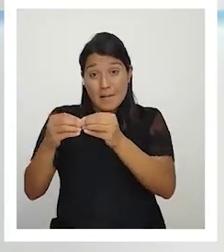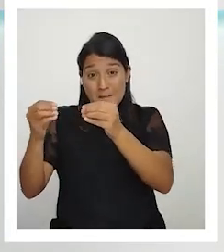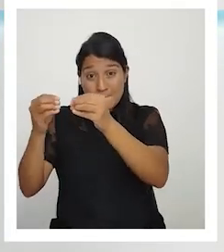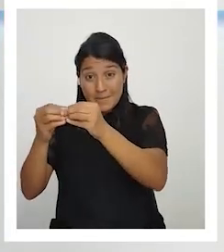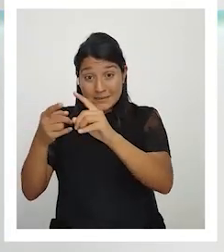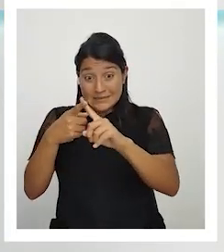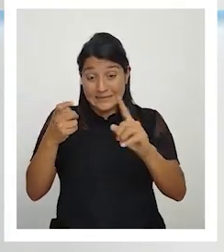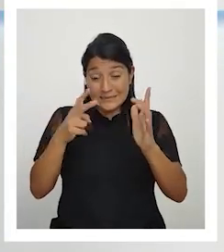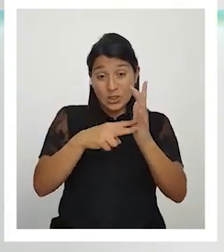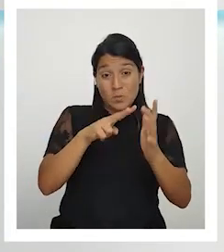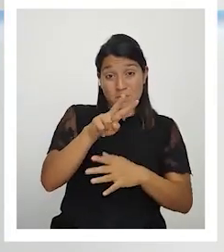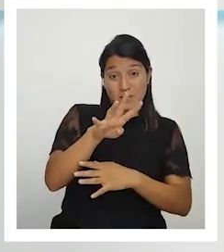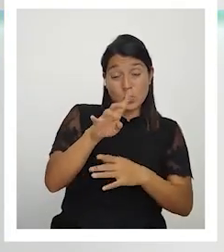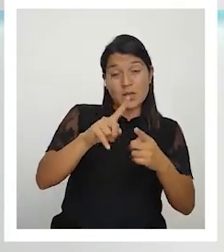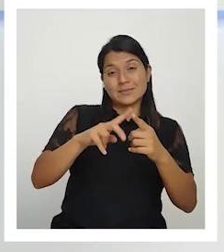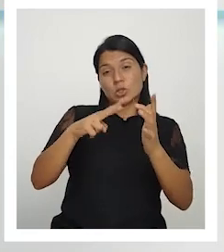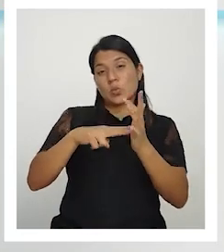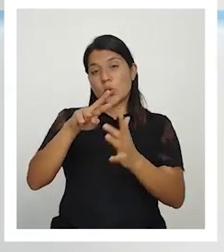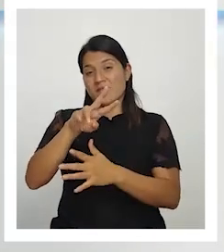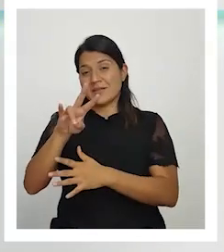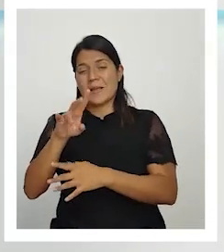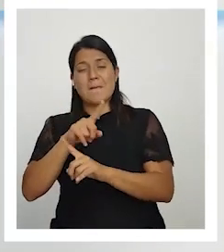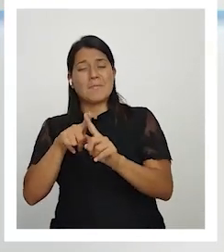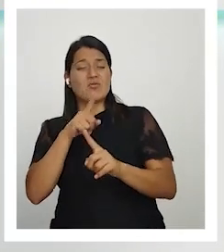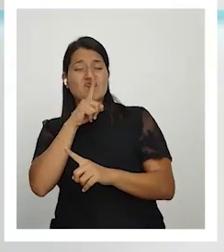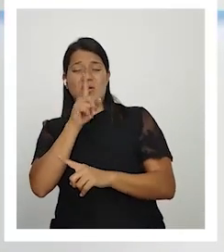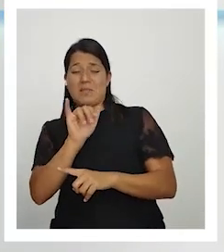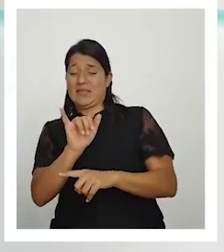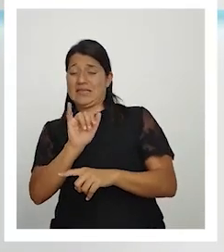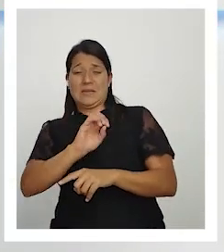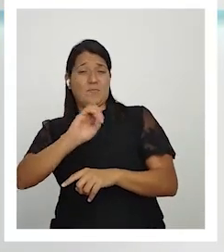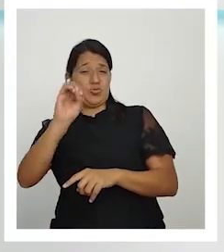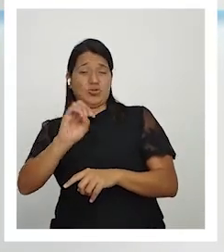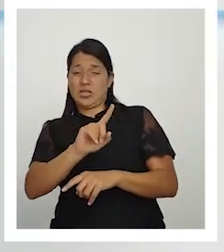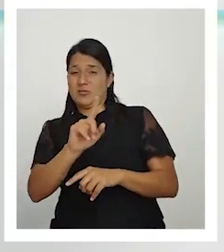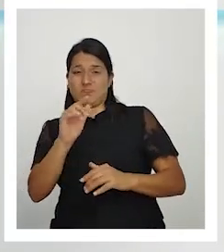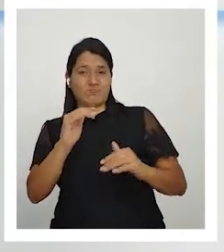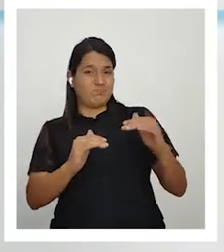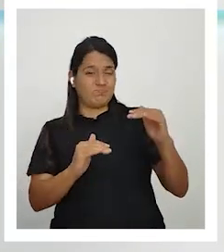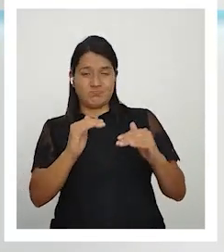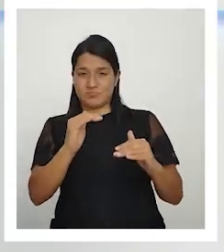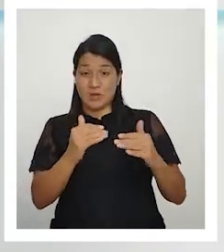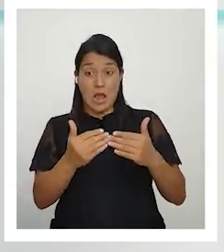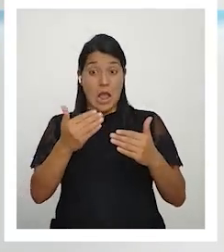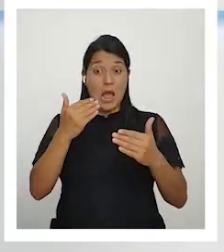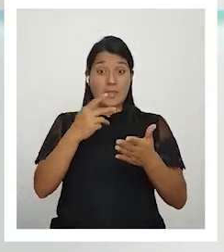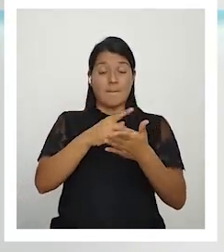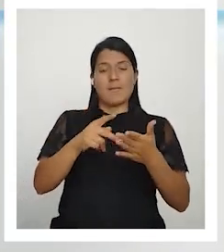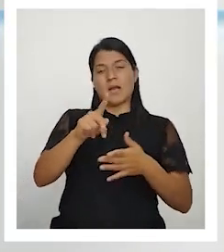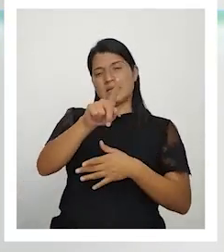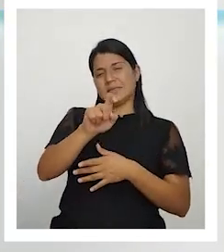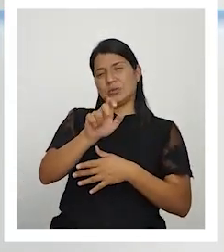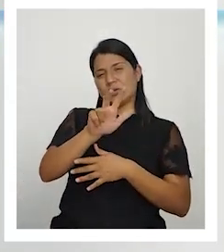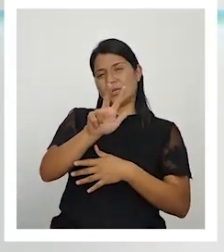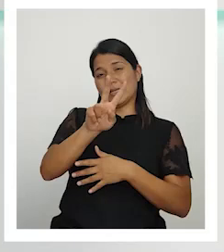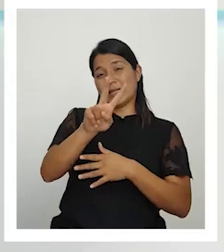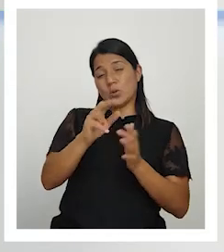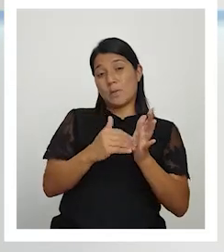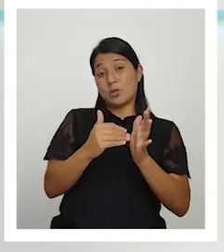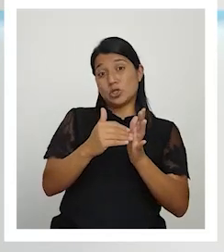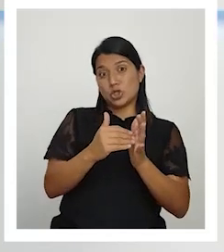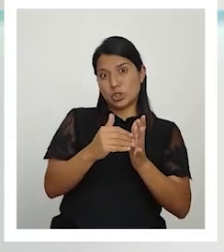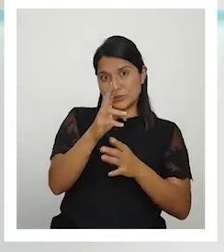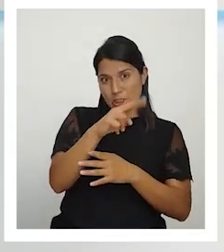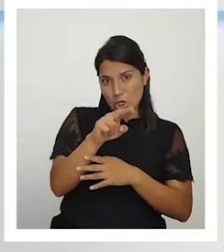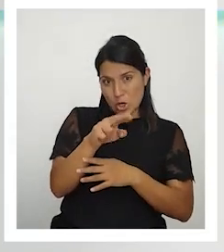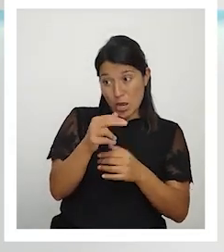una desproporcionalidad impresionante, ¿verdad? Después de pasar de 132 millones de pesos a pagar